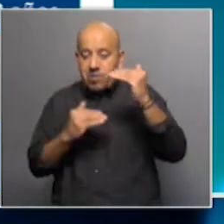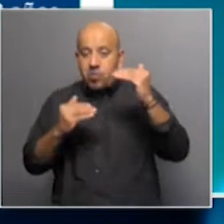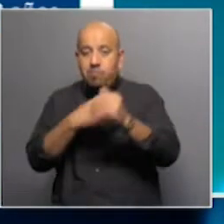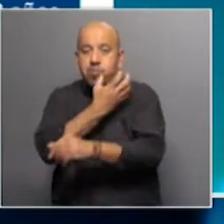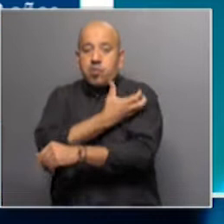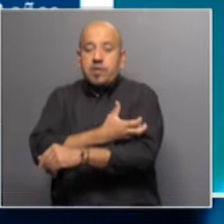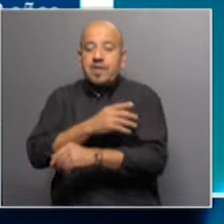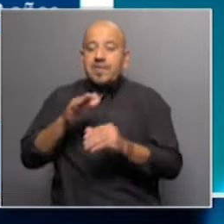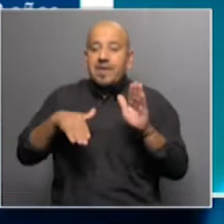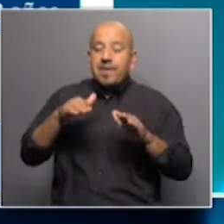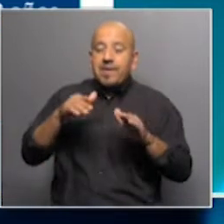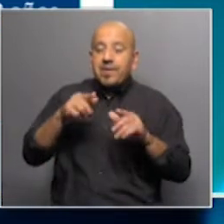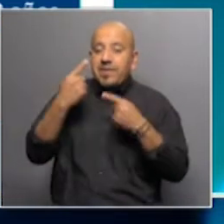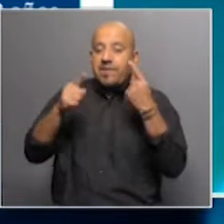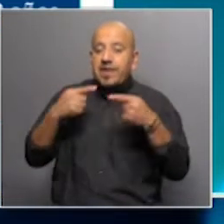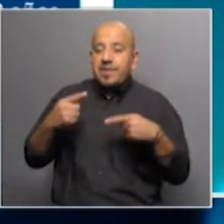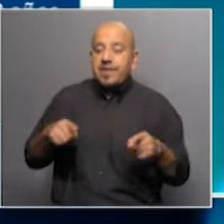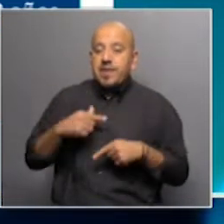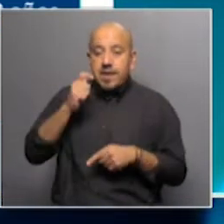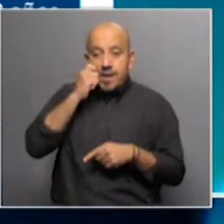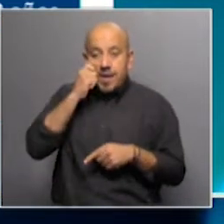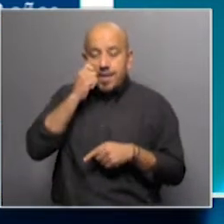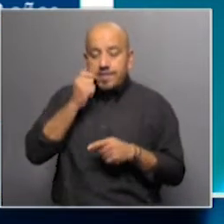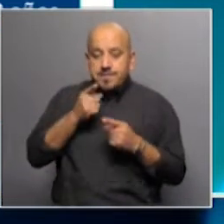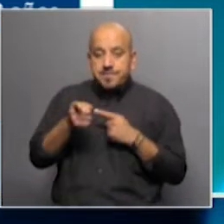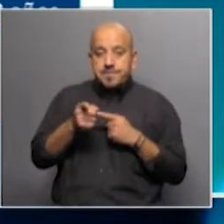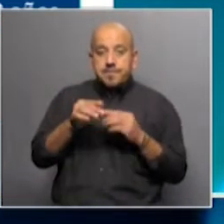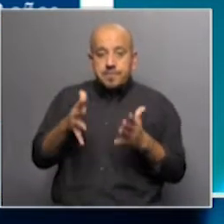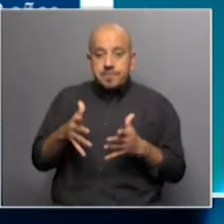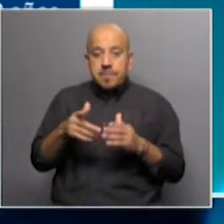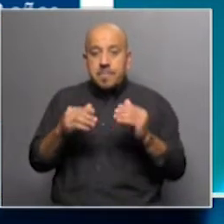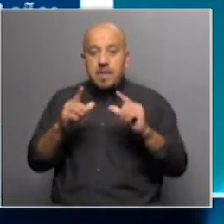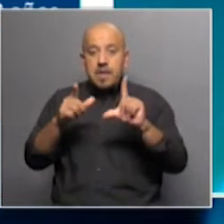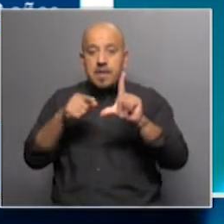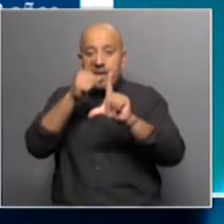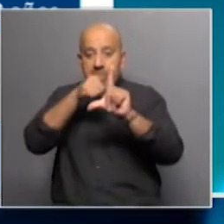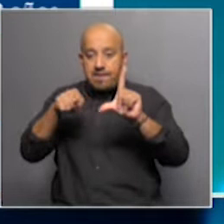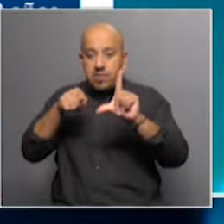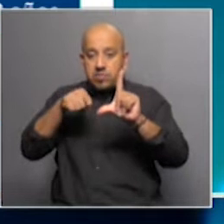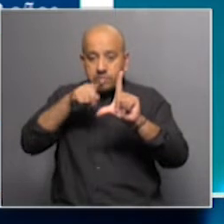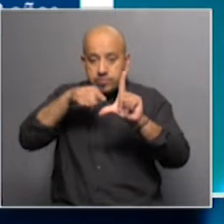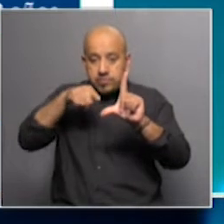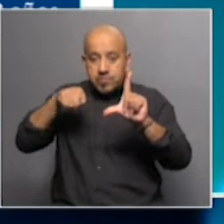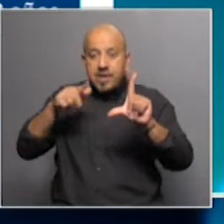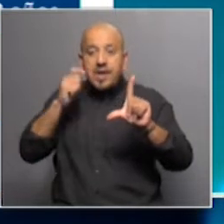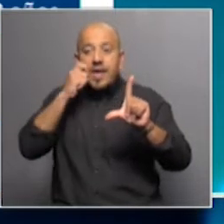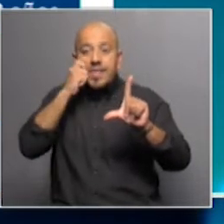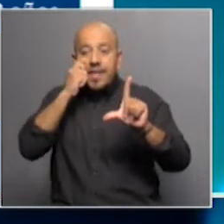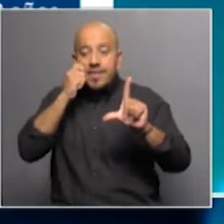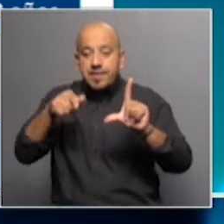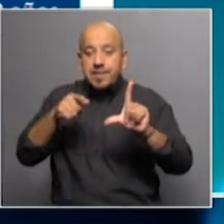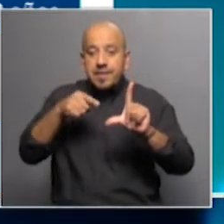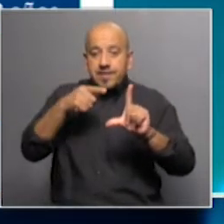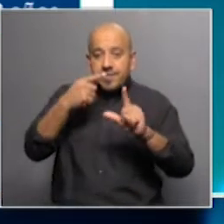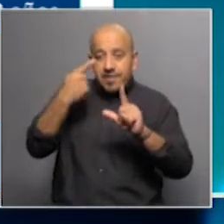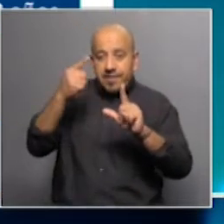según las distintas edades. Entonces, lo que se ve en ese gráfico, que parece más complejo de lo que es abajo cada torrecita equivale a una edad. Entonces, vos te vas moviendo,